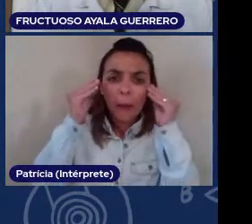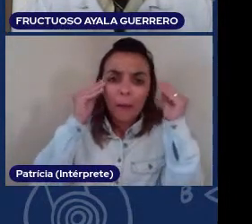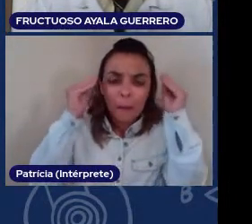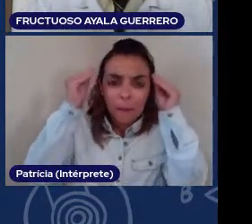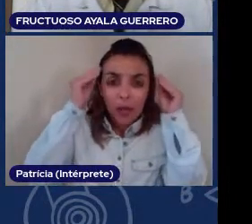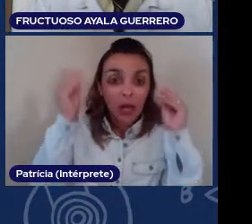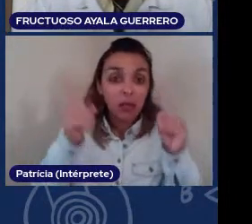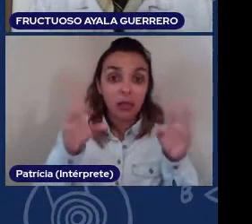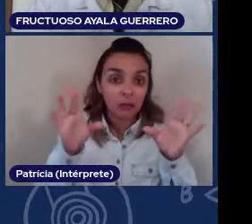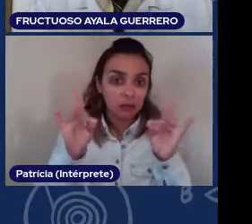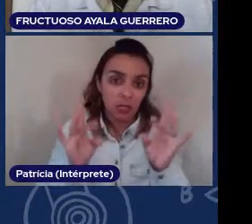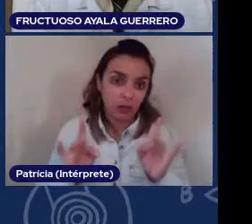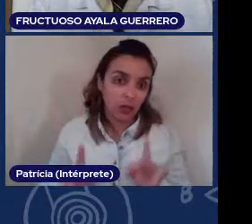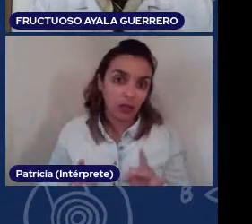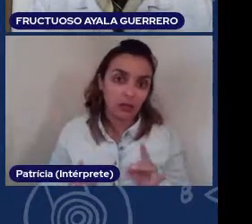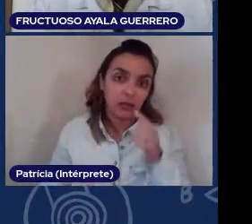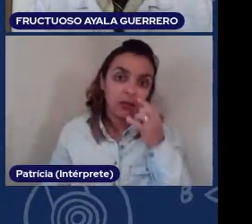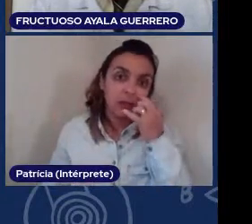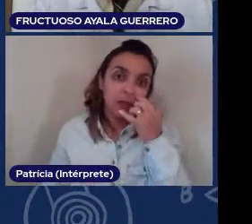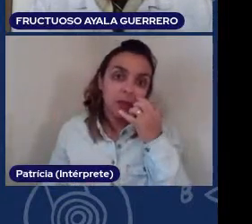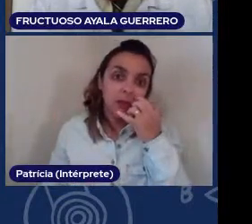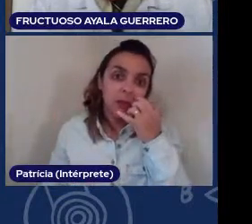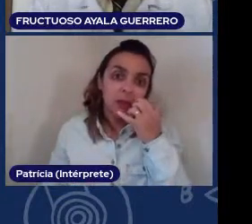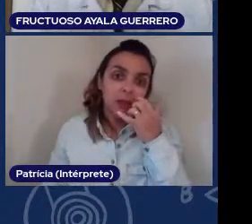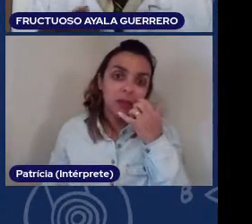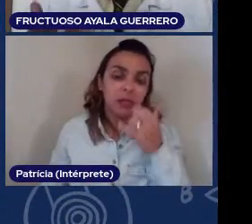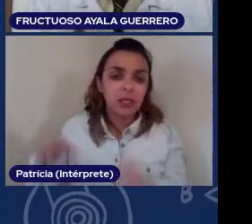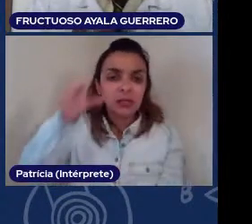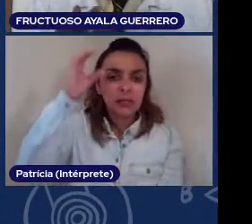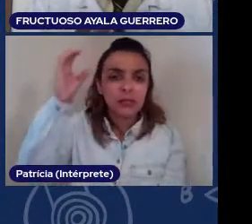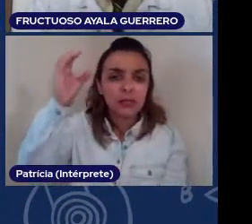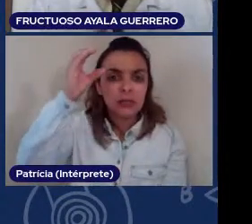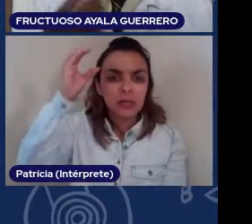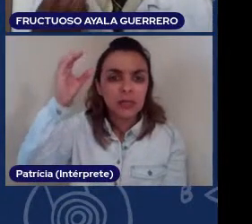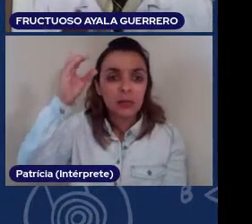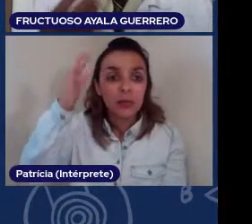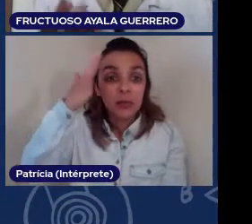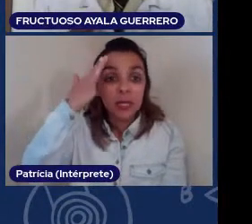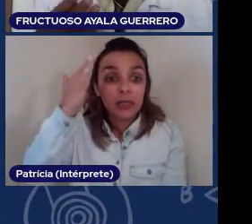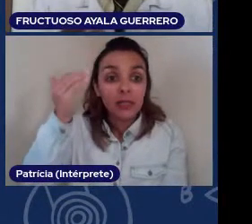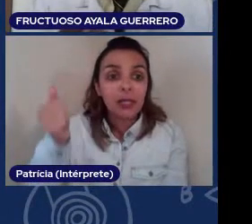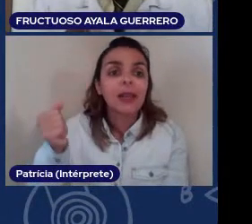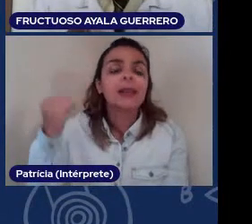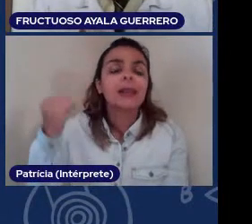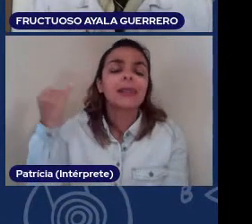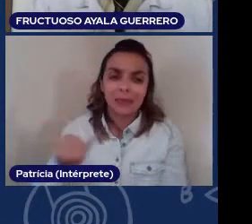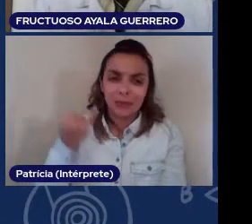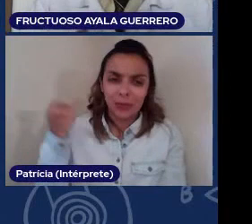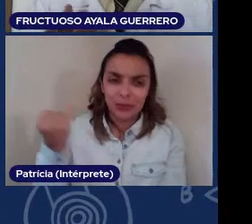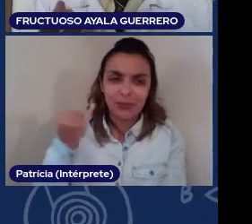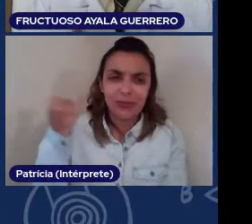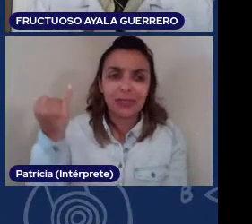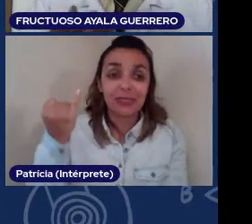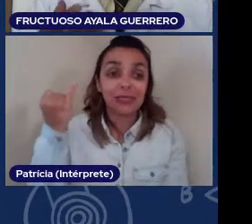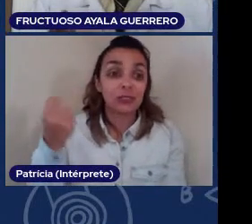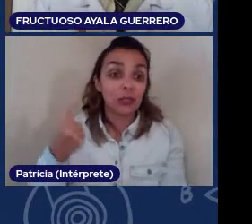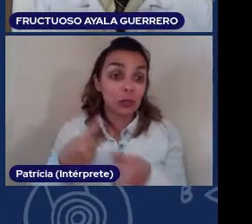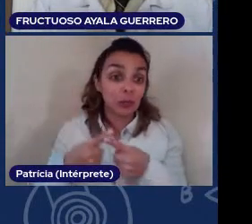ya entienden, para registrar la actividad cerebral, que la actividad cerebral es fundamental porque es la